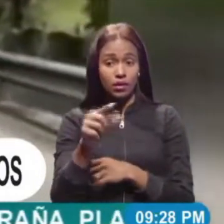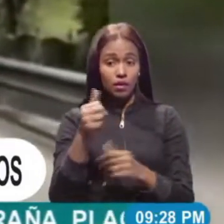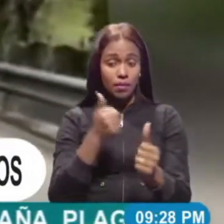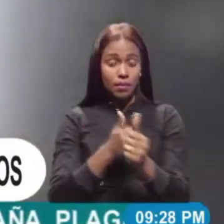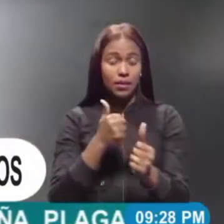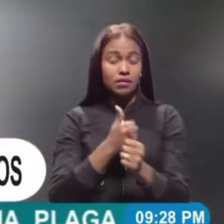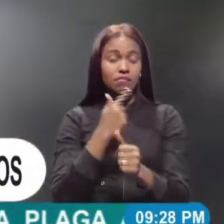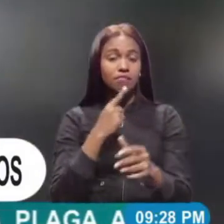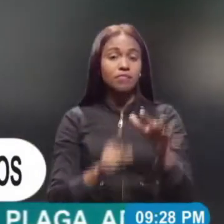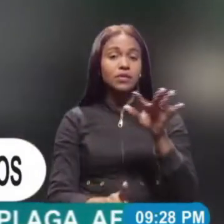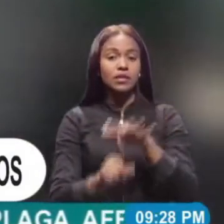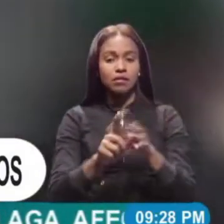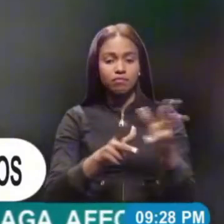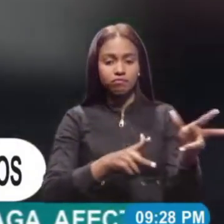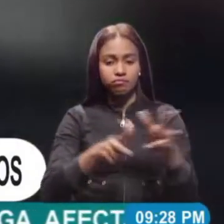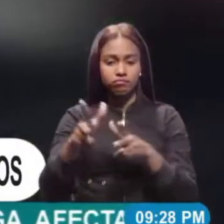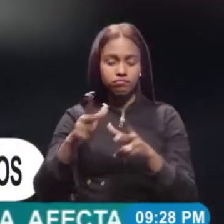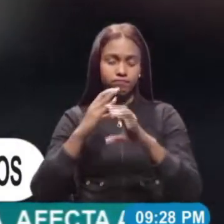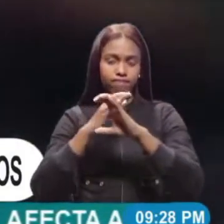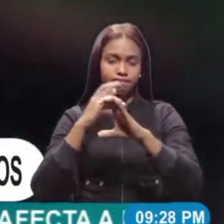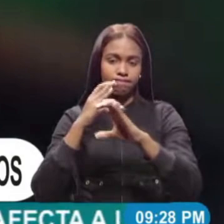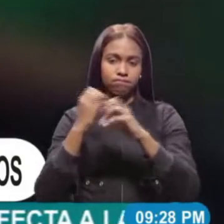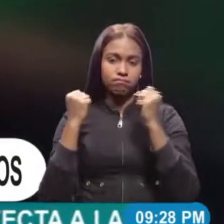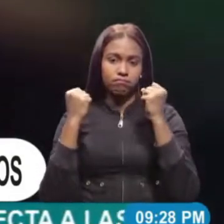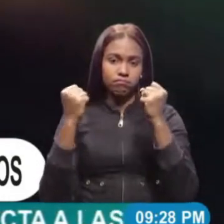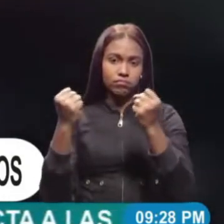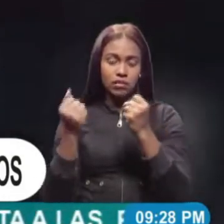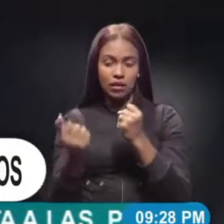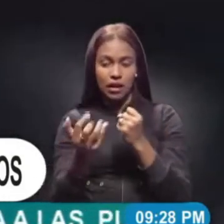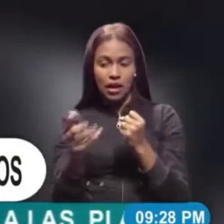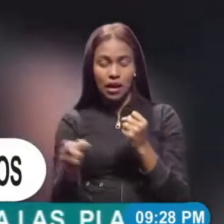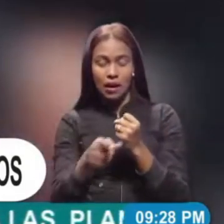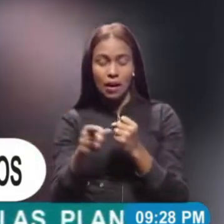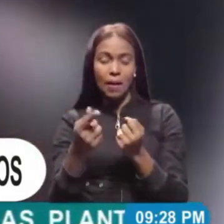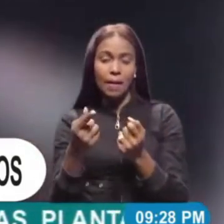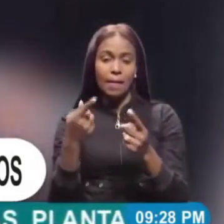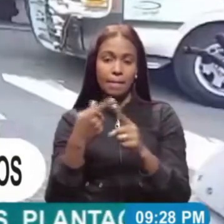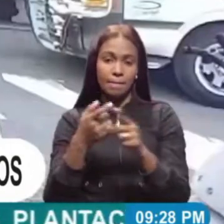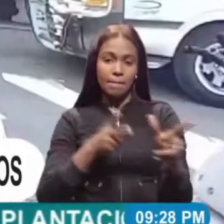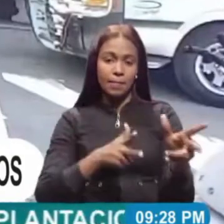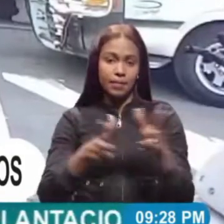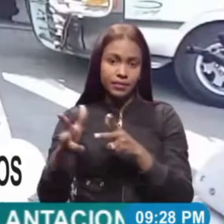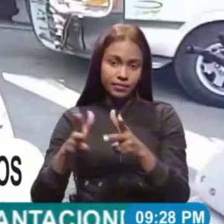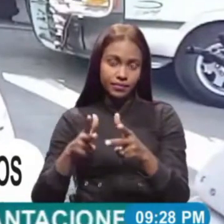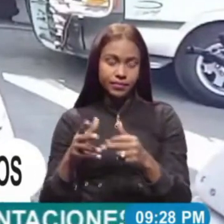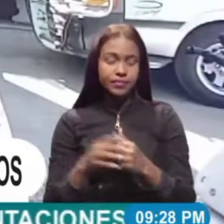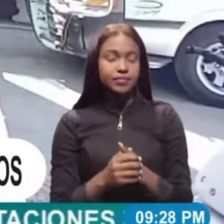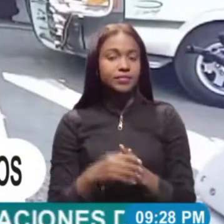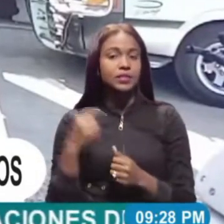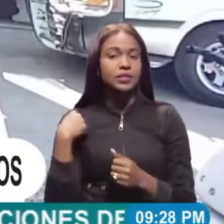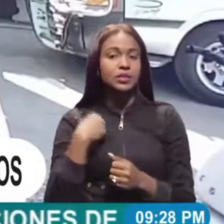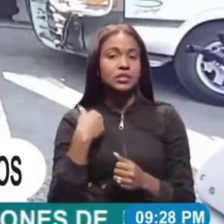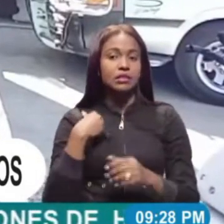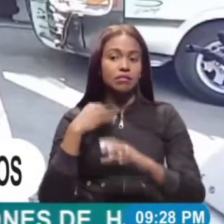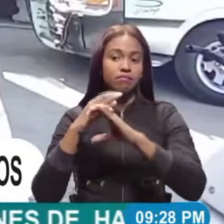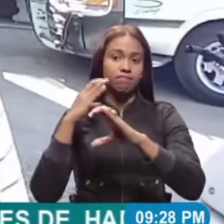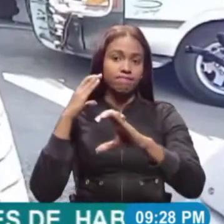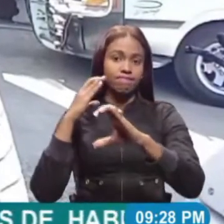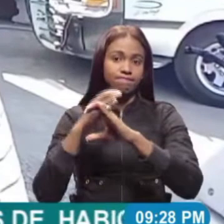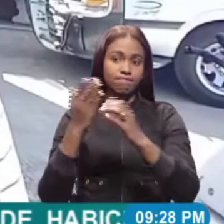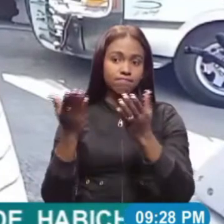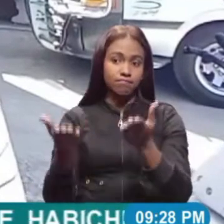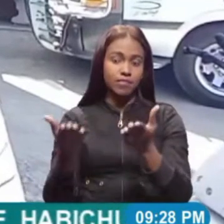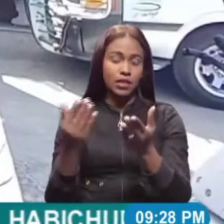fueron provocados por el tránsito de patanas en esta vía y algunos desperfectos en la carretera. Tenemos unas patanas ya,